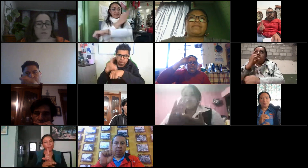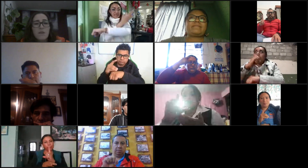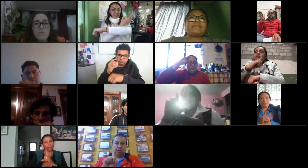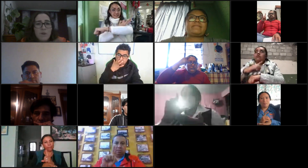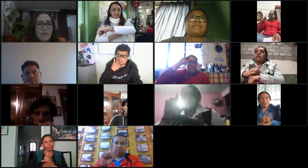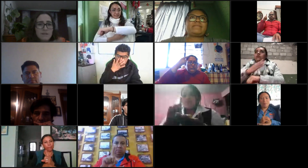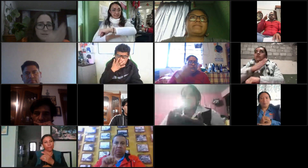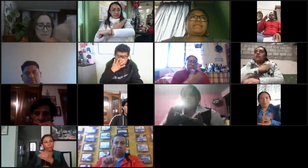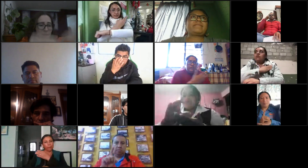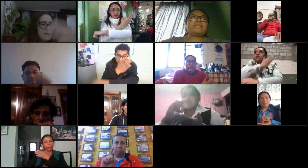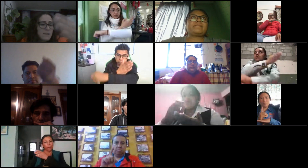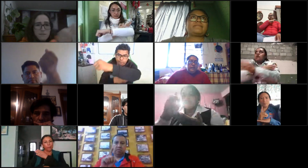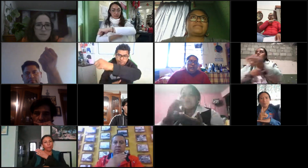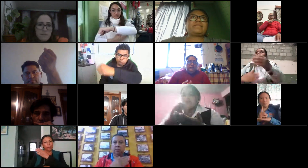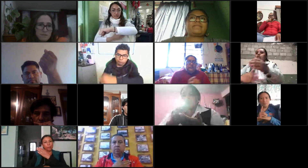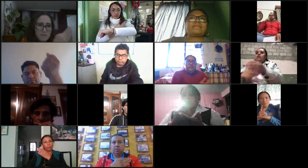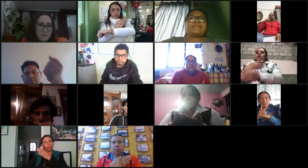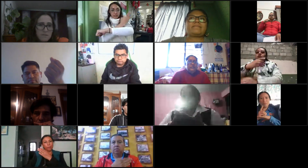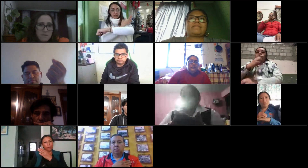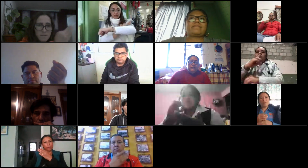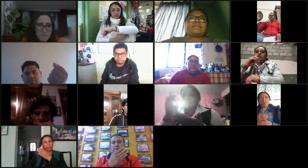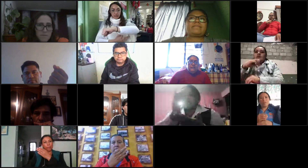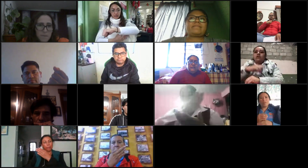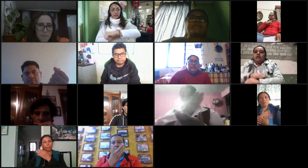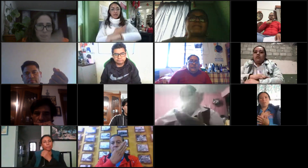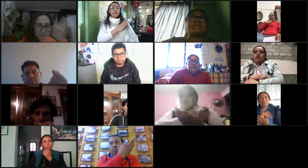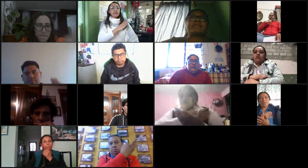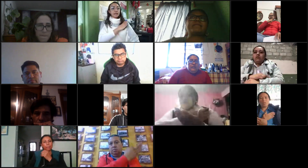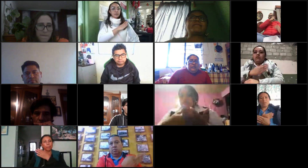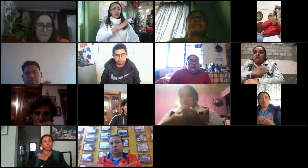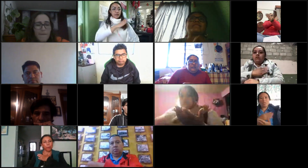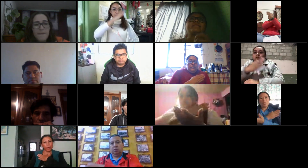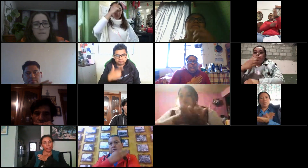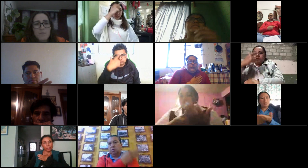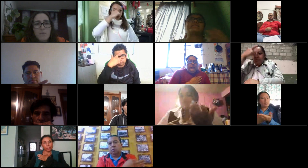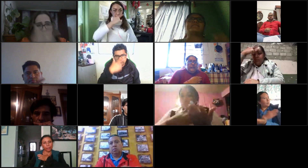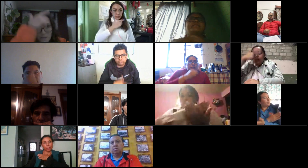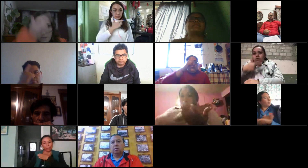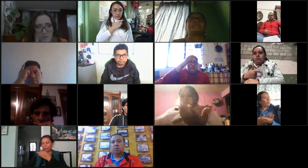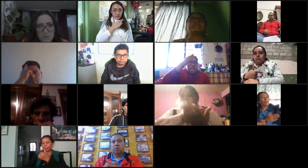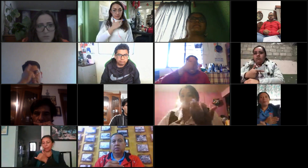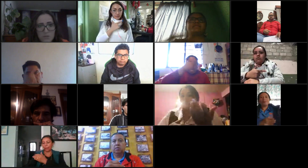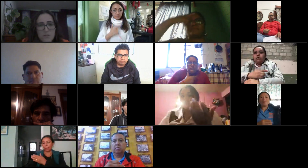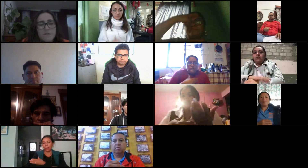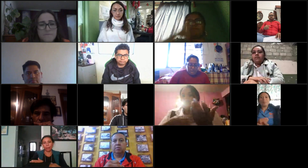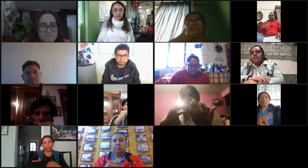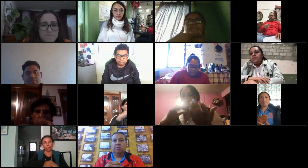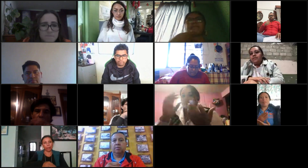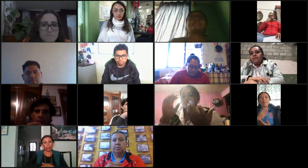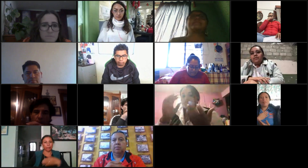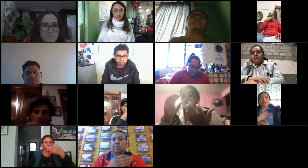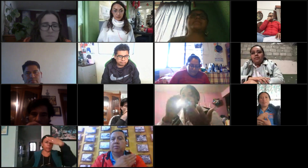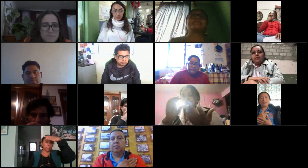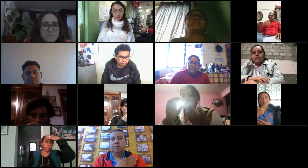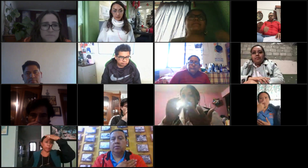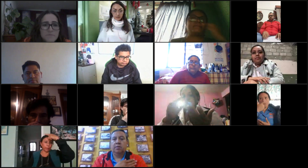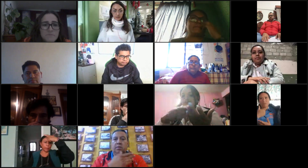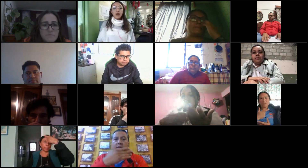buenas tardes, como si partiéramos de aquí, y buenas noches.